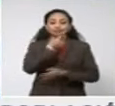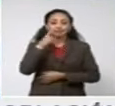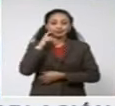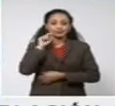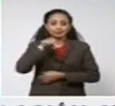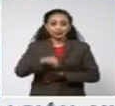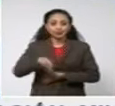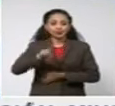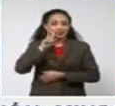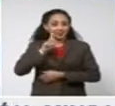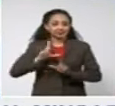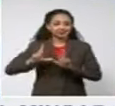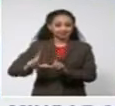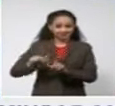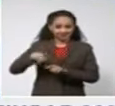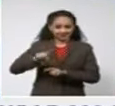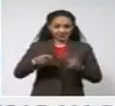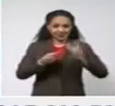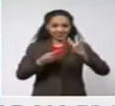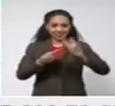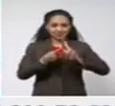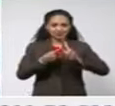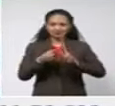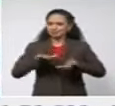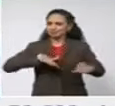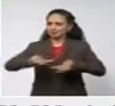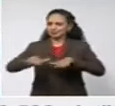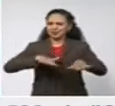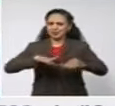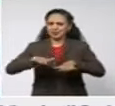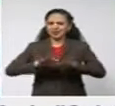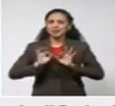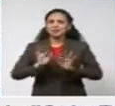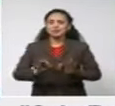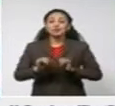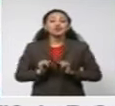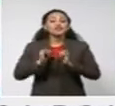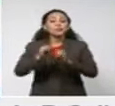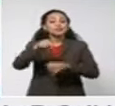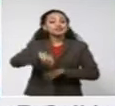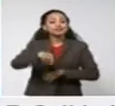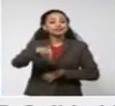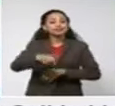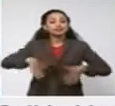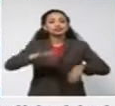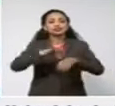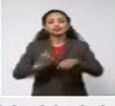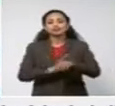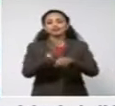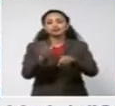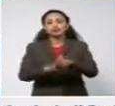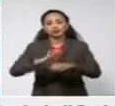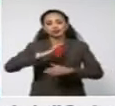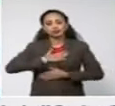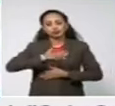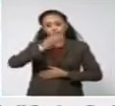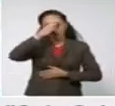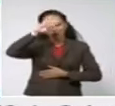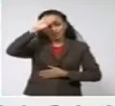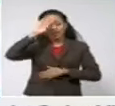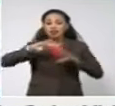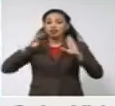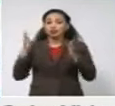ustedes a la derecha en sus pantallas, ya estamos listos para brindarles una actualización de la situación epidemiológica en nuestro país y en el mundo